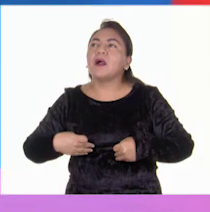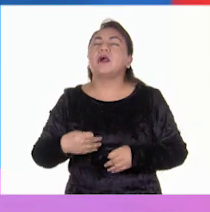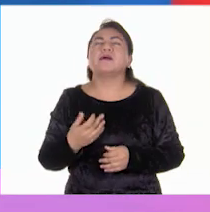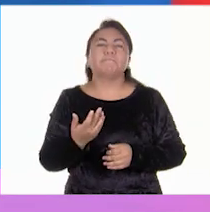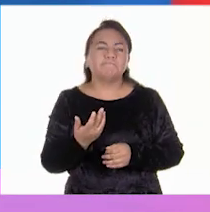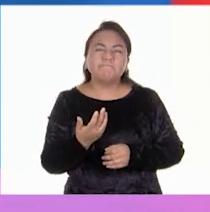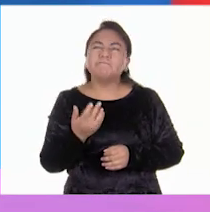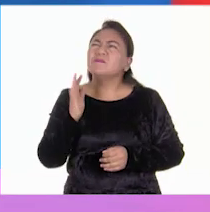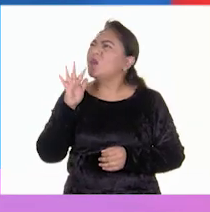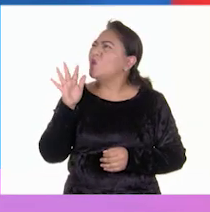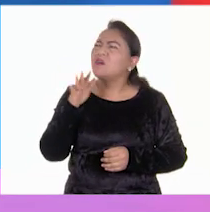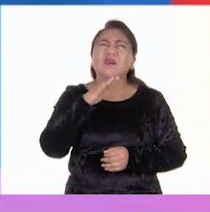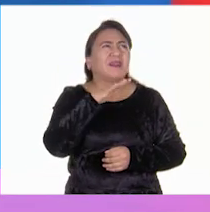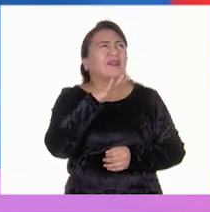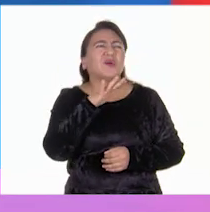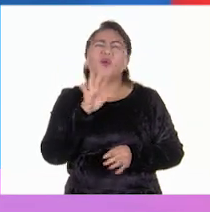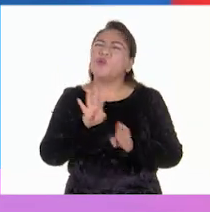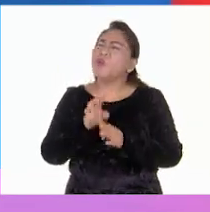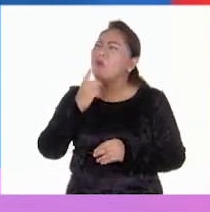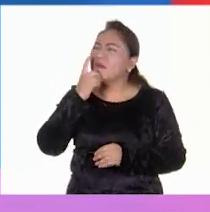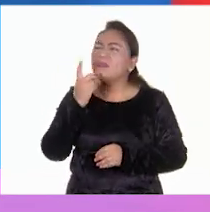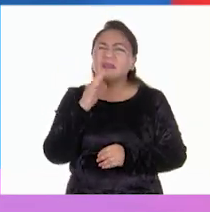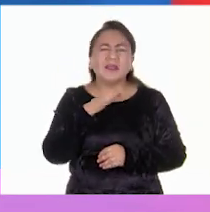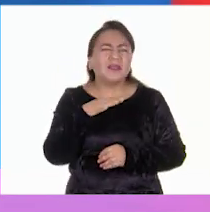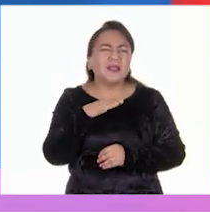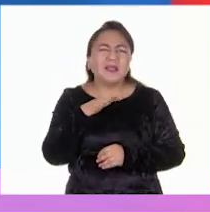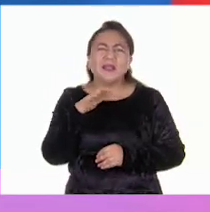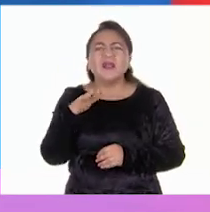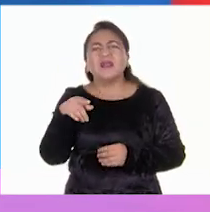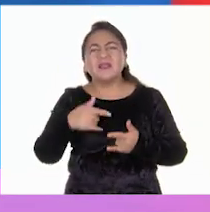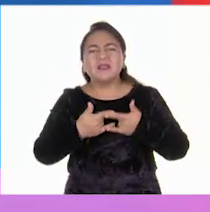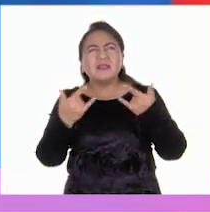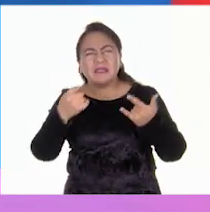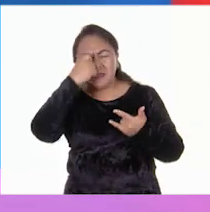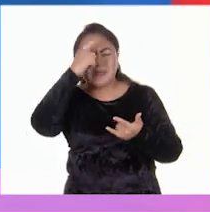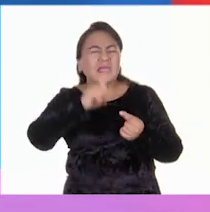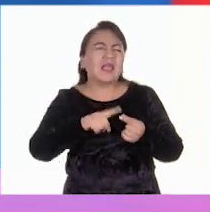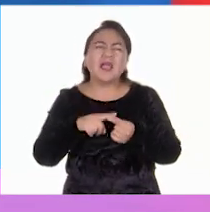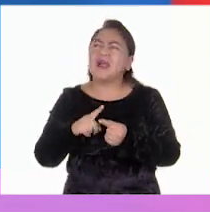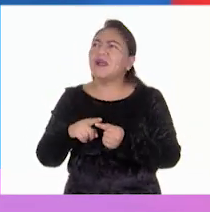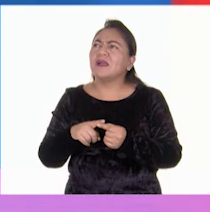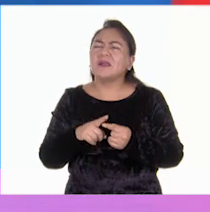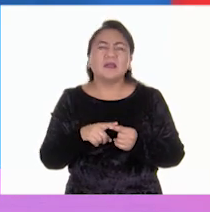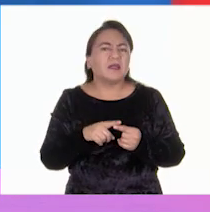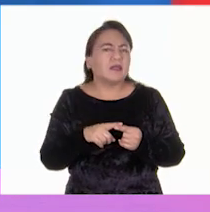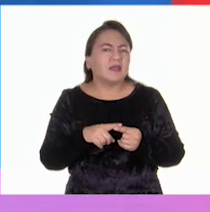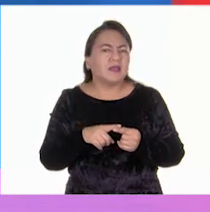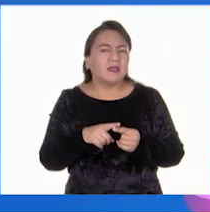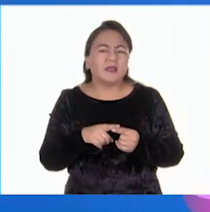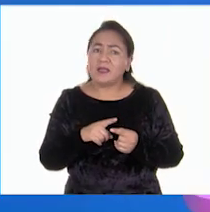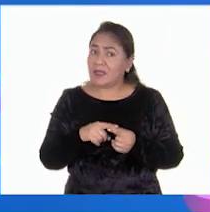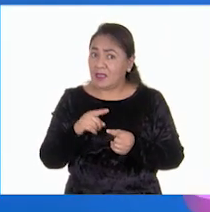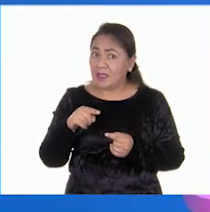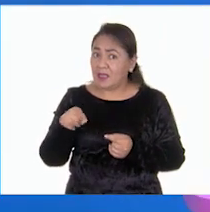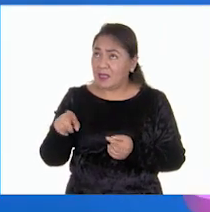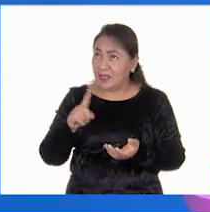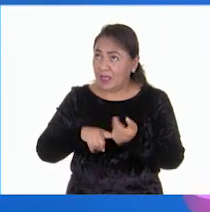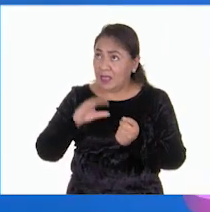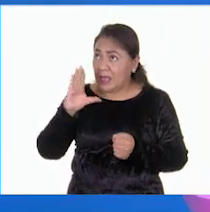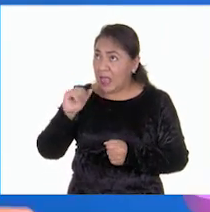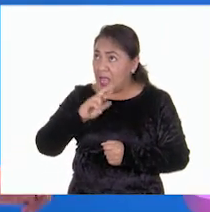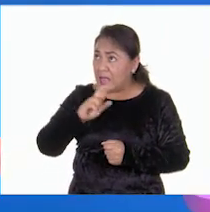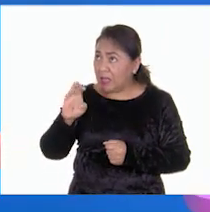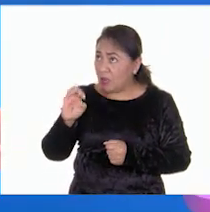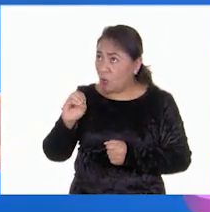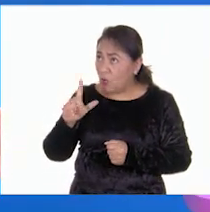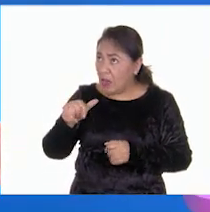que... ¿Cómo era que se llamaba el autor del cuento? ¿Carreola? No,